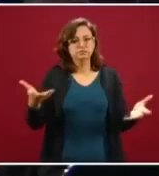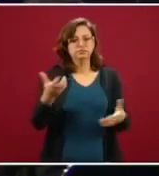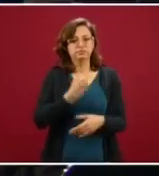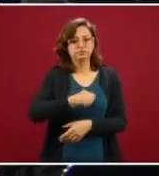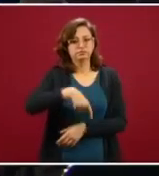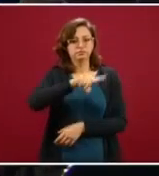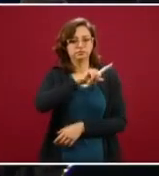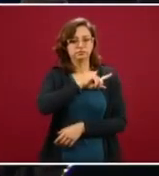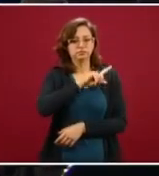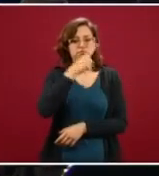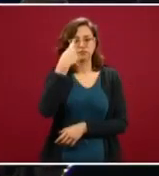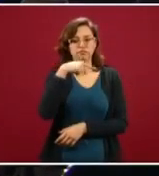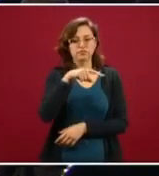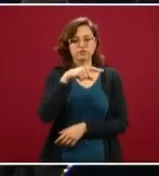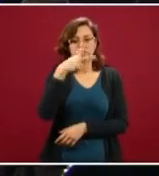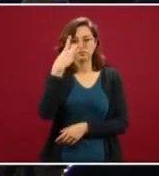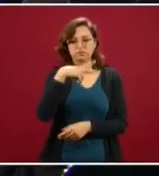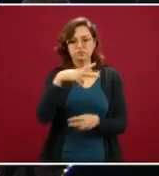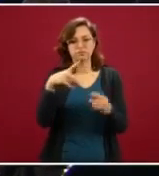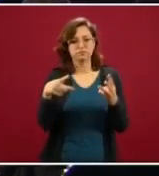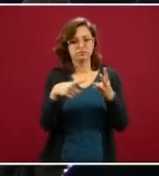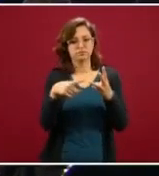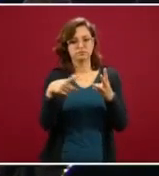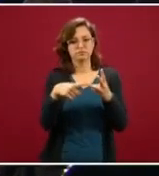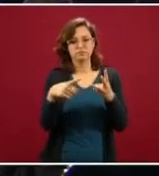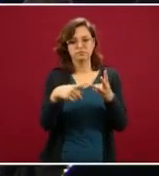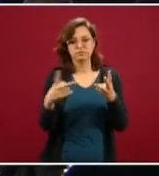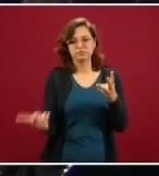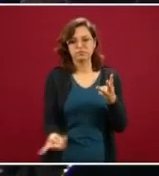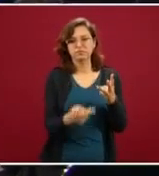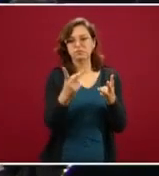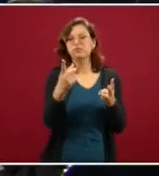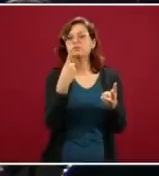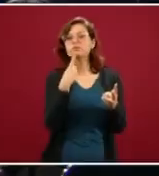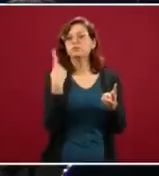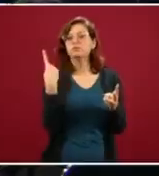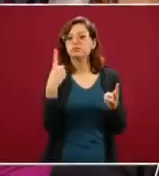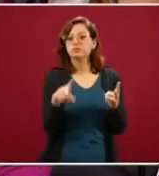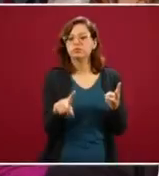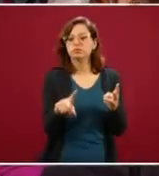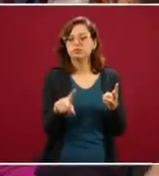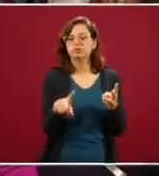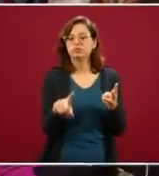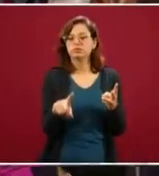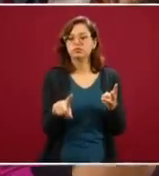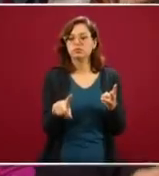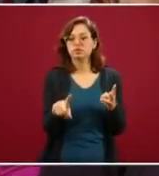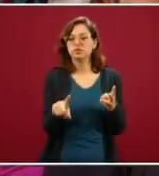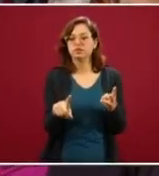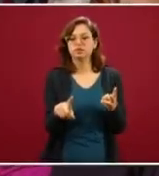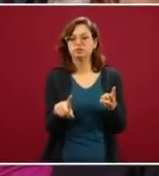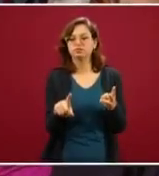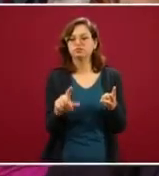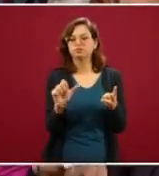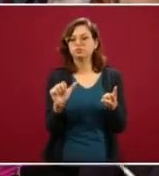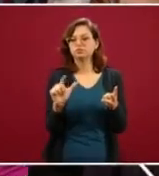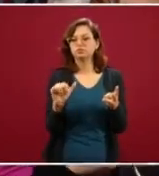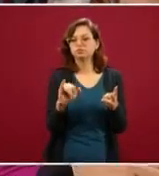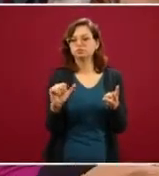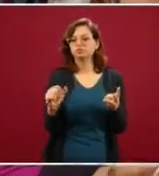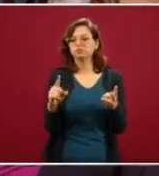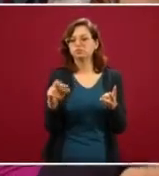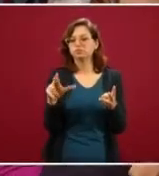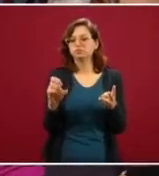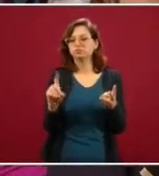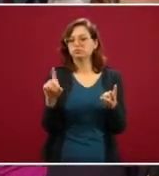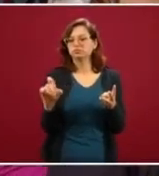salud para México. Y finalmente, pues hay una queja, presidente, en la que Alejandro de la Peña, compañero